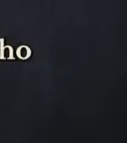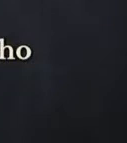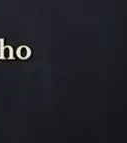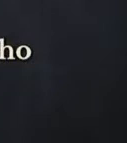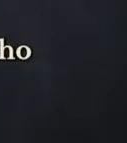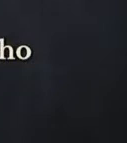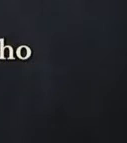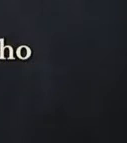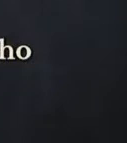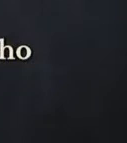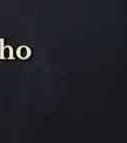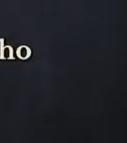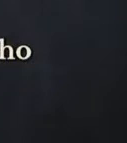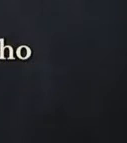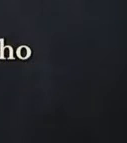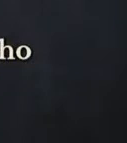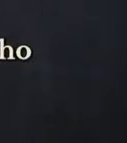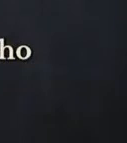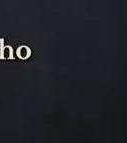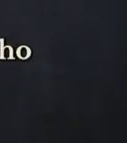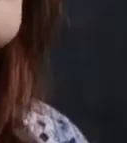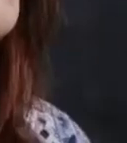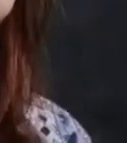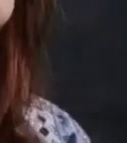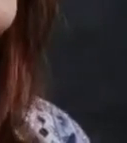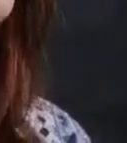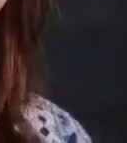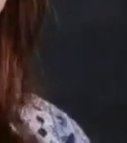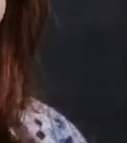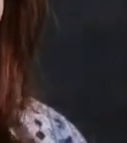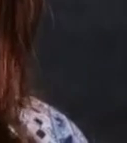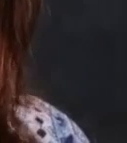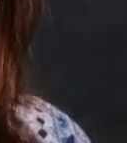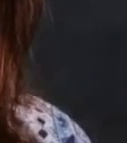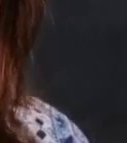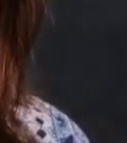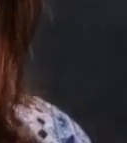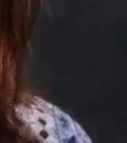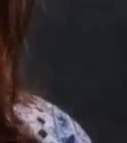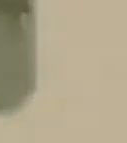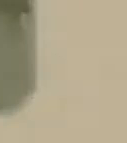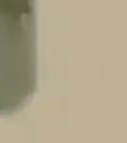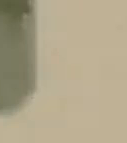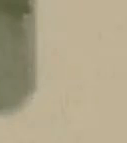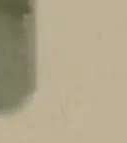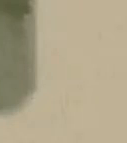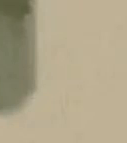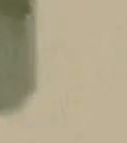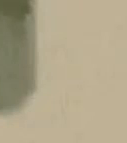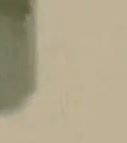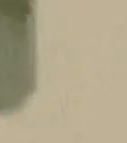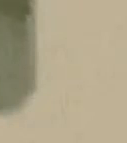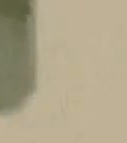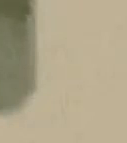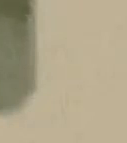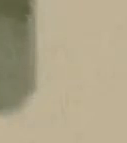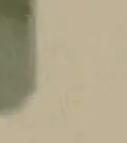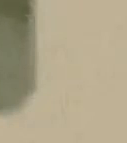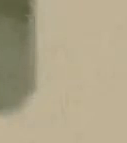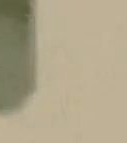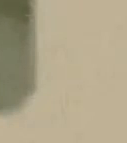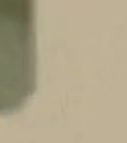bueno que me emocionó mucho fue verlo cuidarla como cuido a mi mamá en modo en que